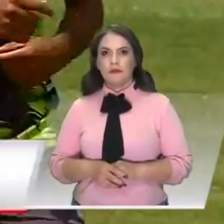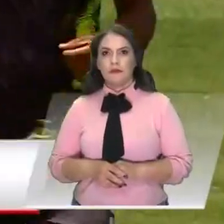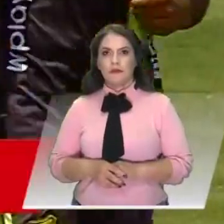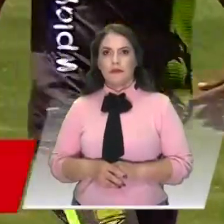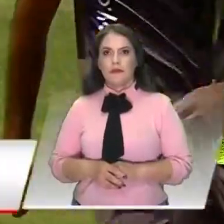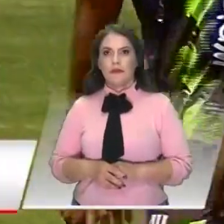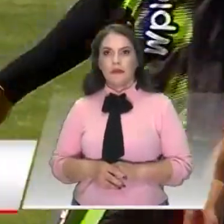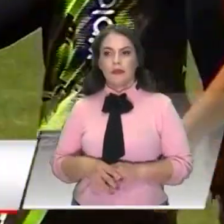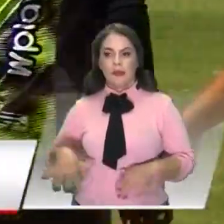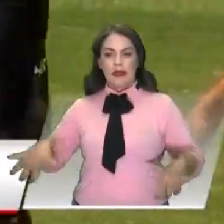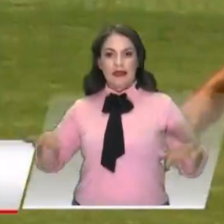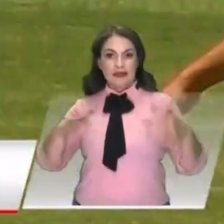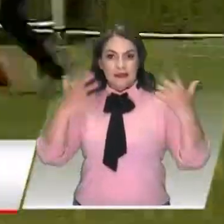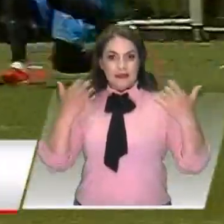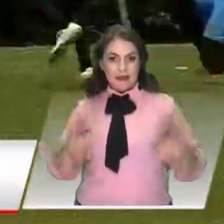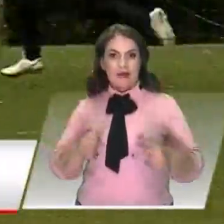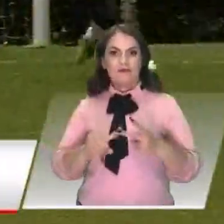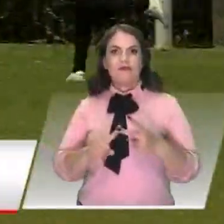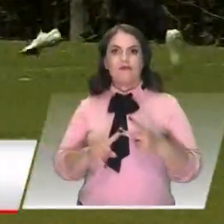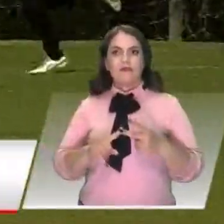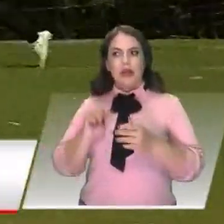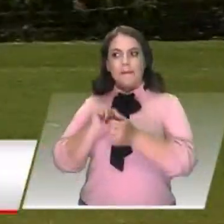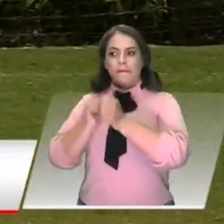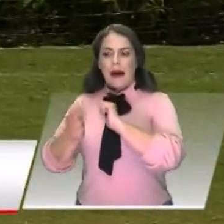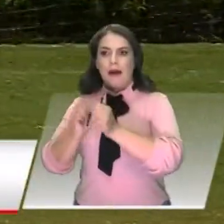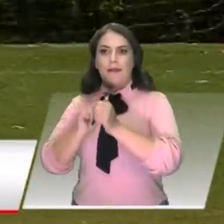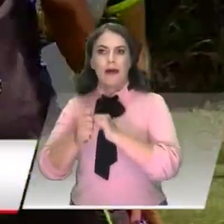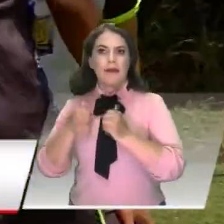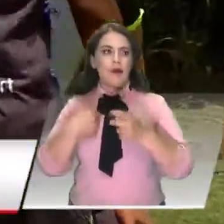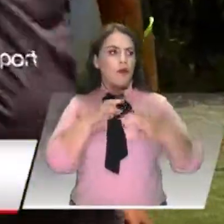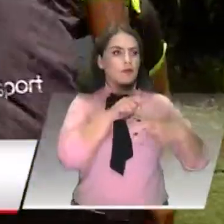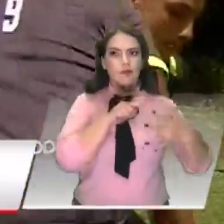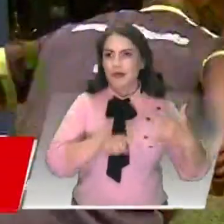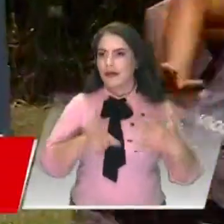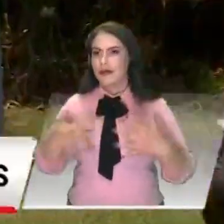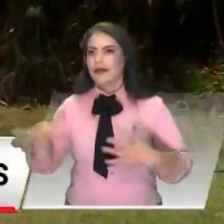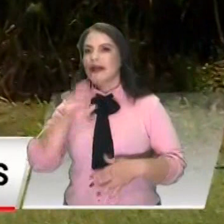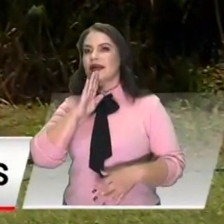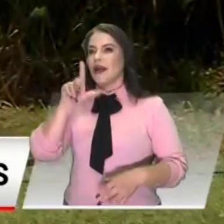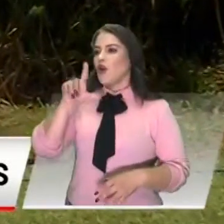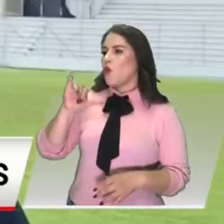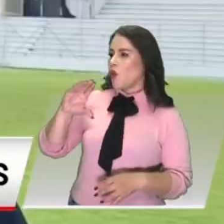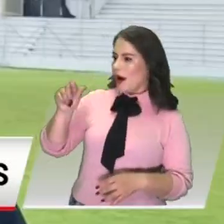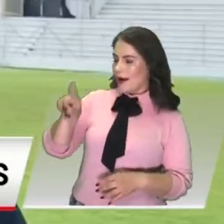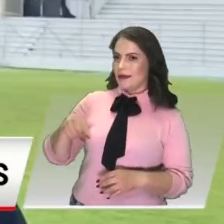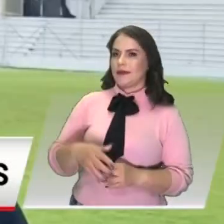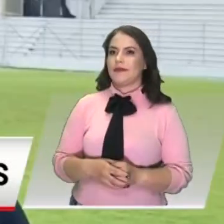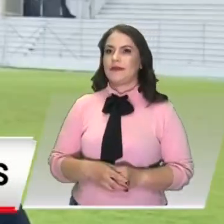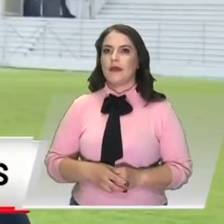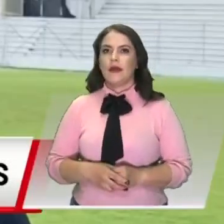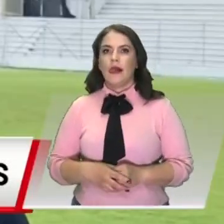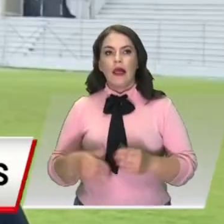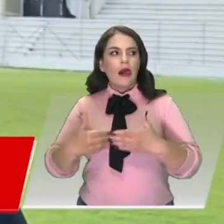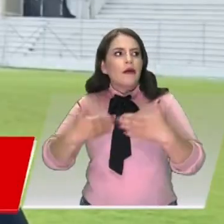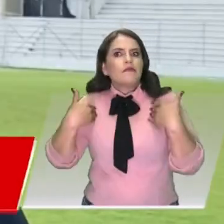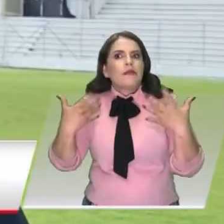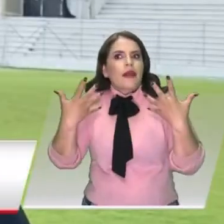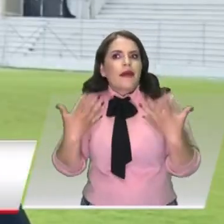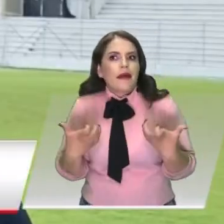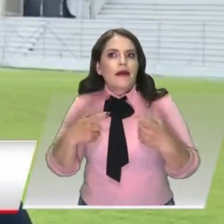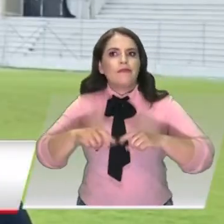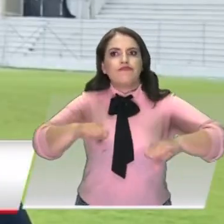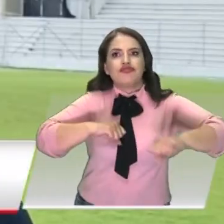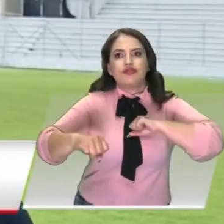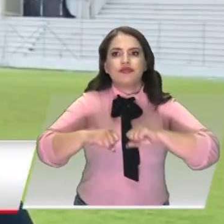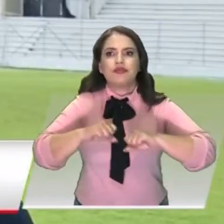además de la clasificación otro retos se han cumplido en la era de Lucas González fue una de las cosas que nosotros intentamos ser cuando